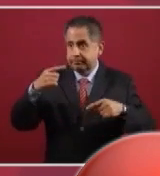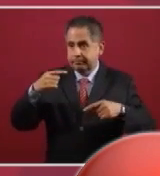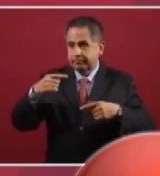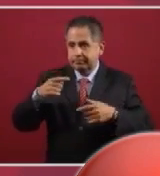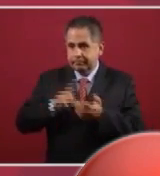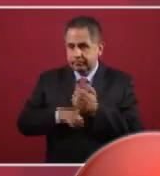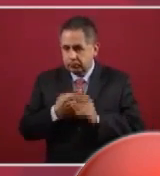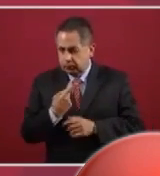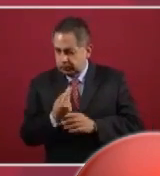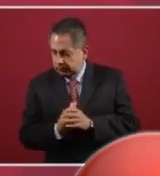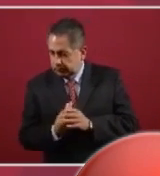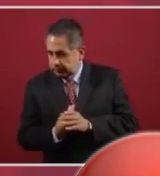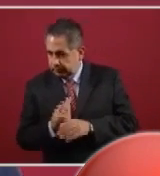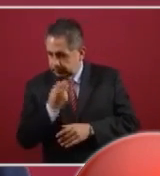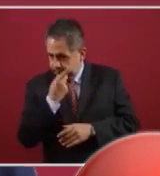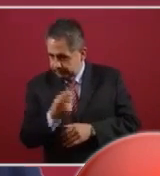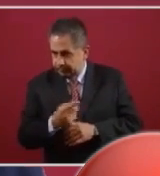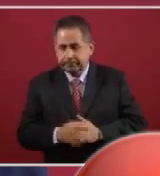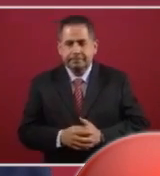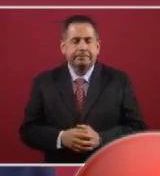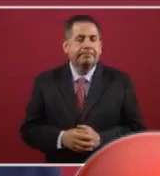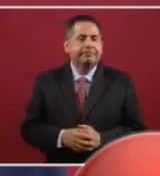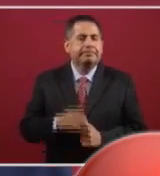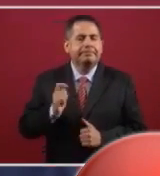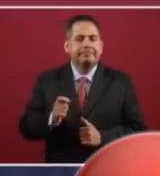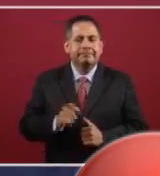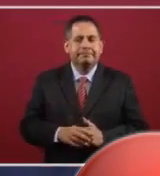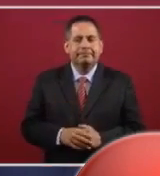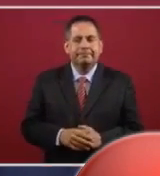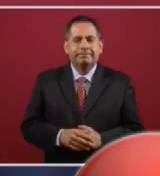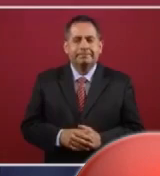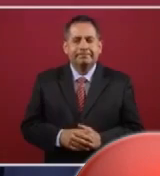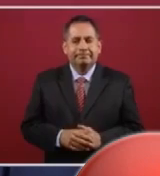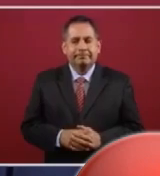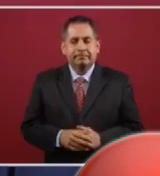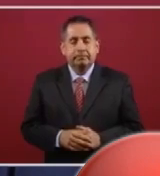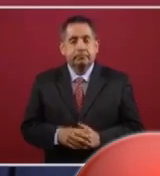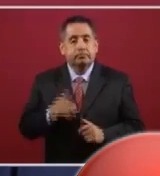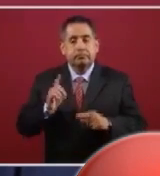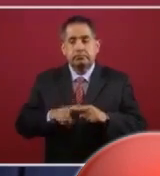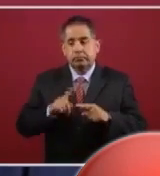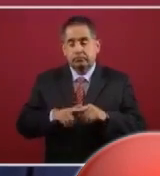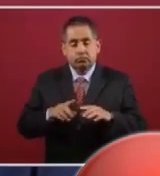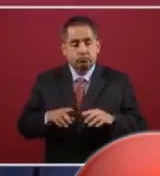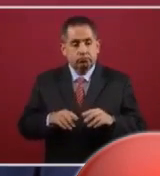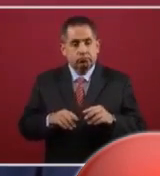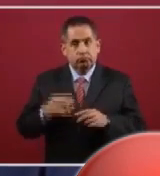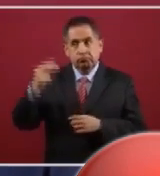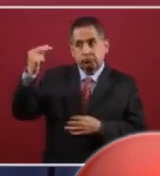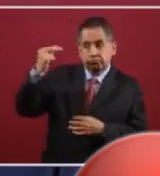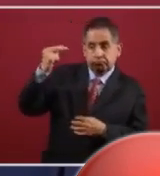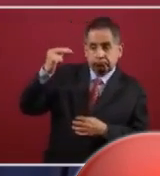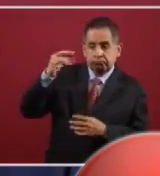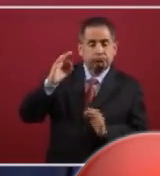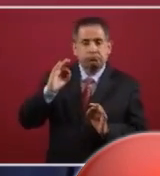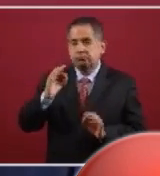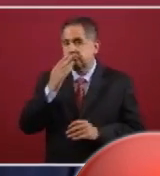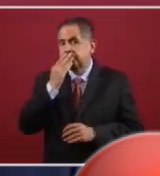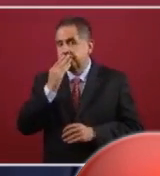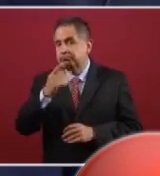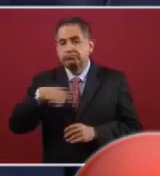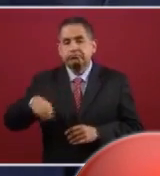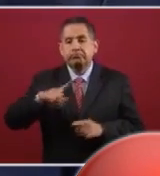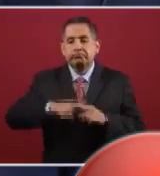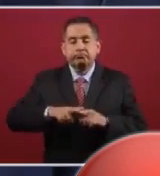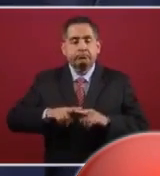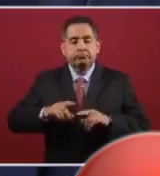aquí entre nos, les digo, que están viendo con buenos ojos en